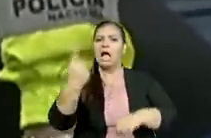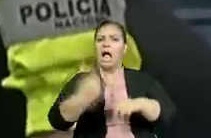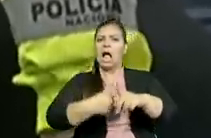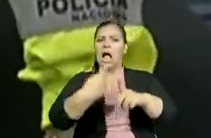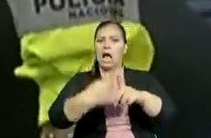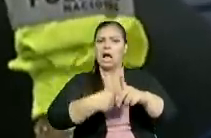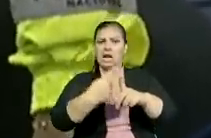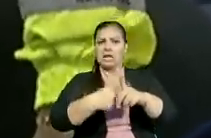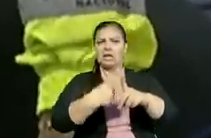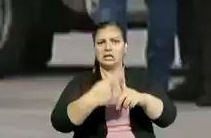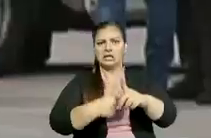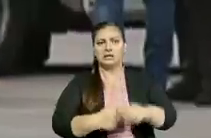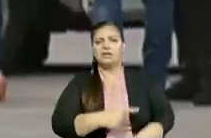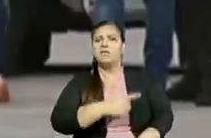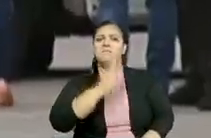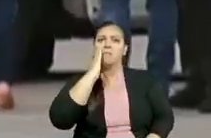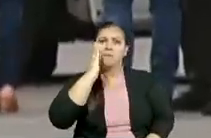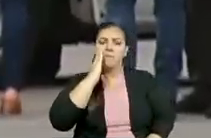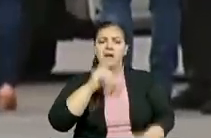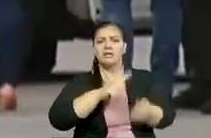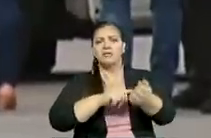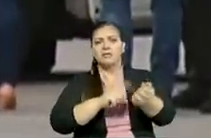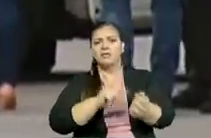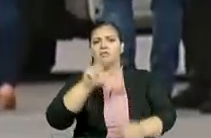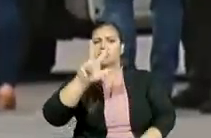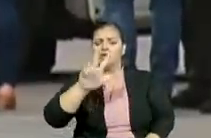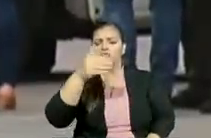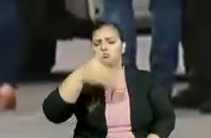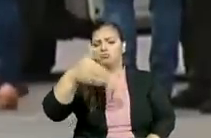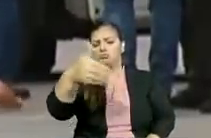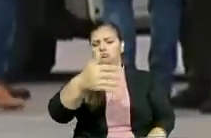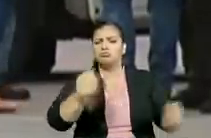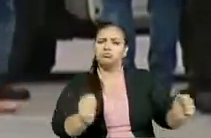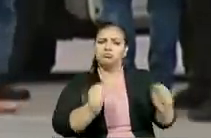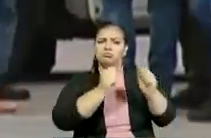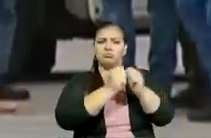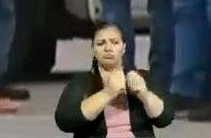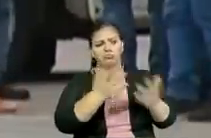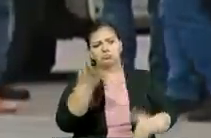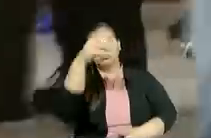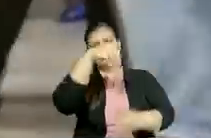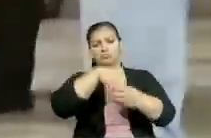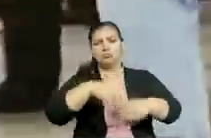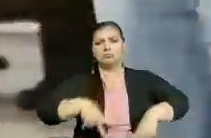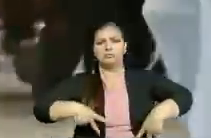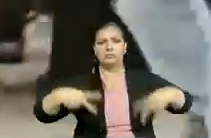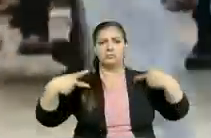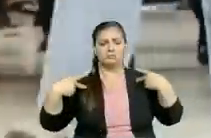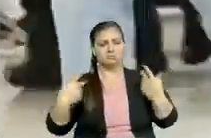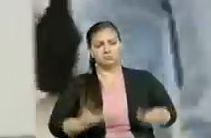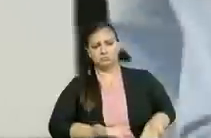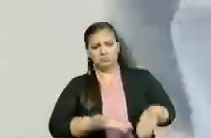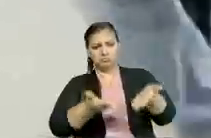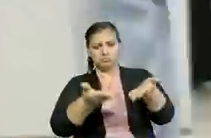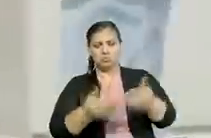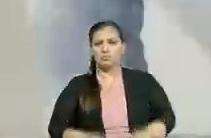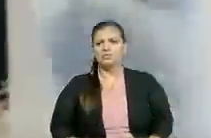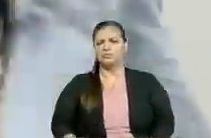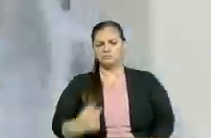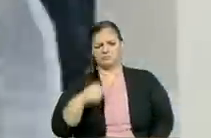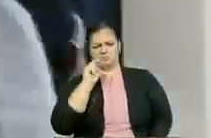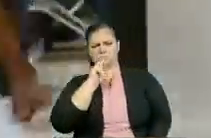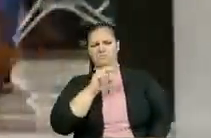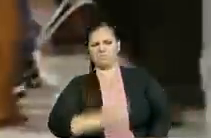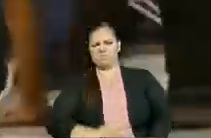su progenitora y 3 hermanos menores de edad. Nunca la vi en actitud agresiva, jamás,